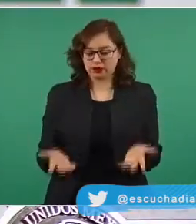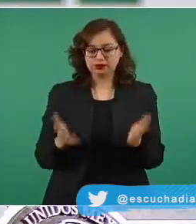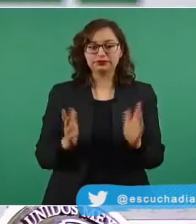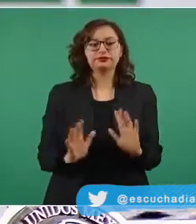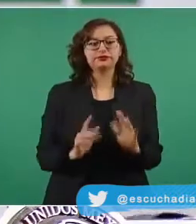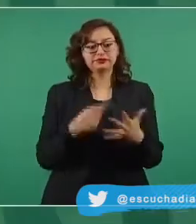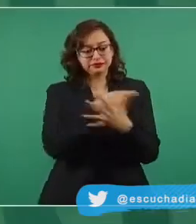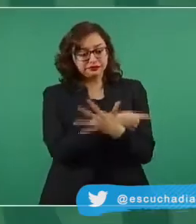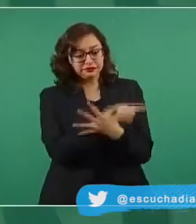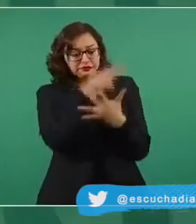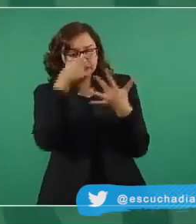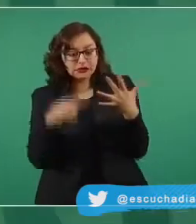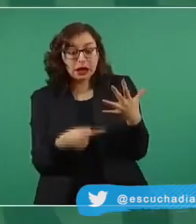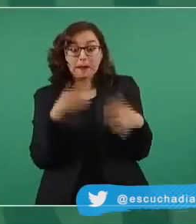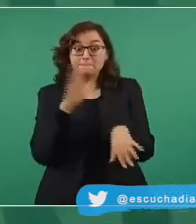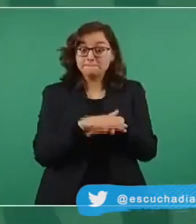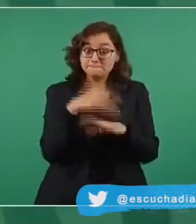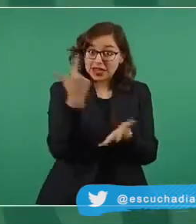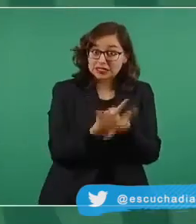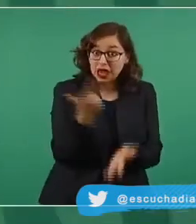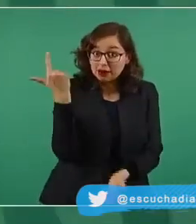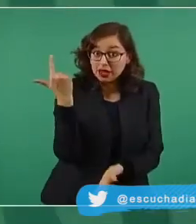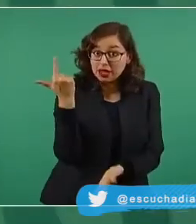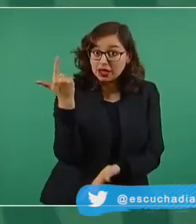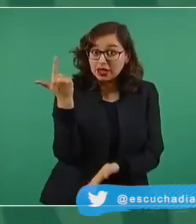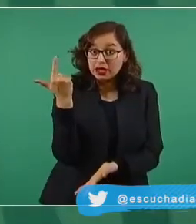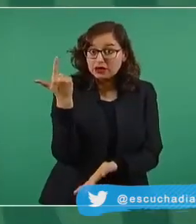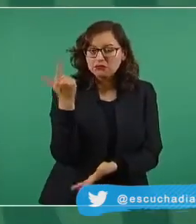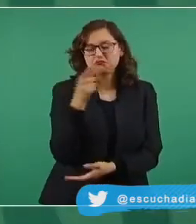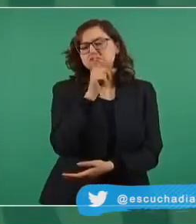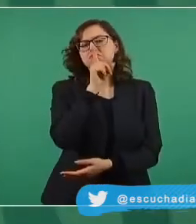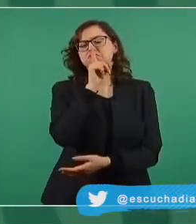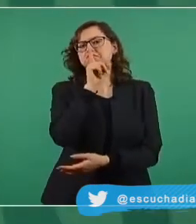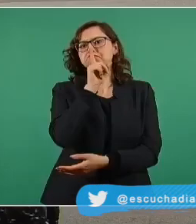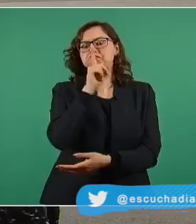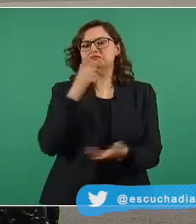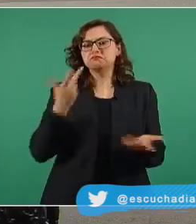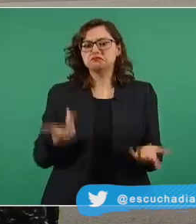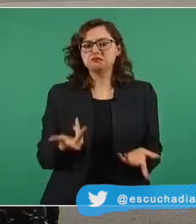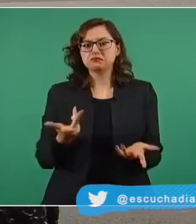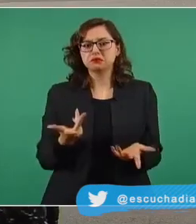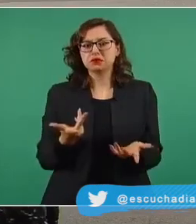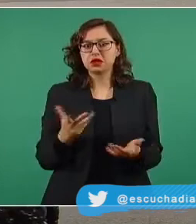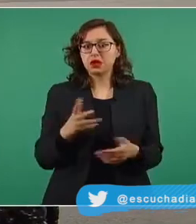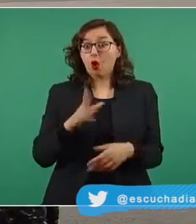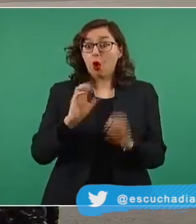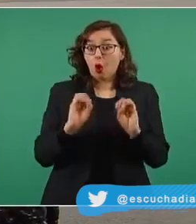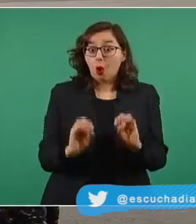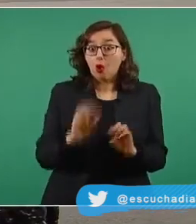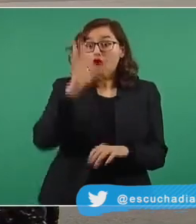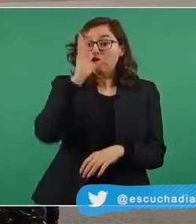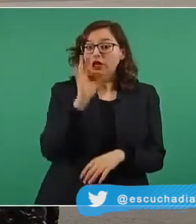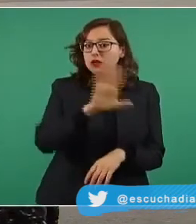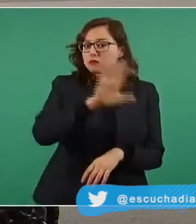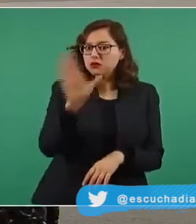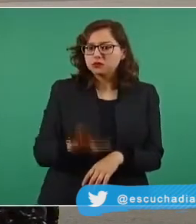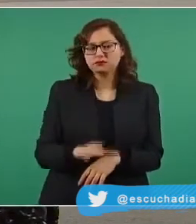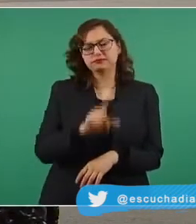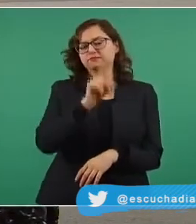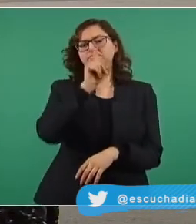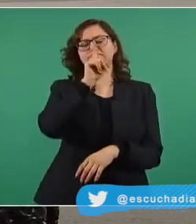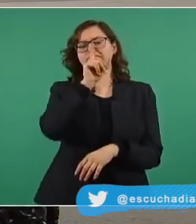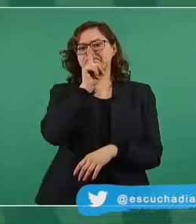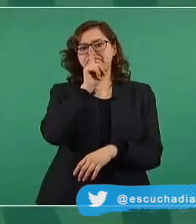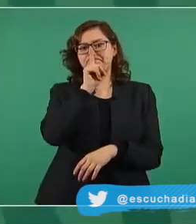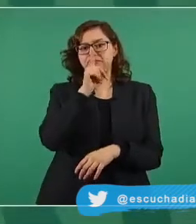el cubrebocas en todo momento. Sana distancia, cuando menos de 1.5 metros. Lavado frecuente de manos con agua y